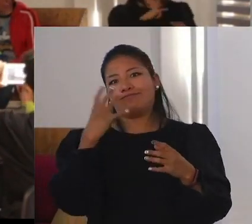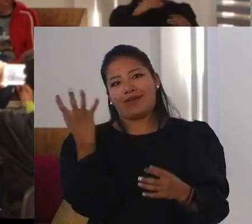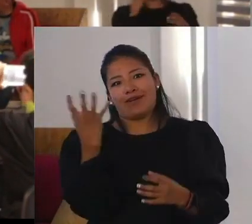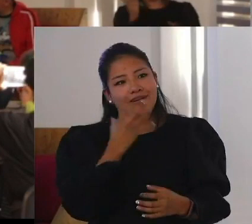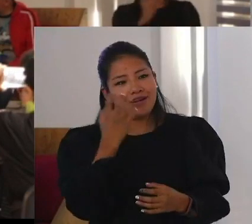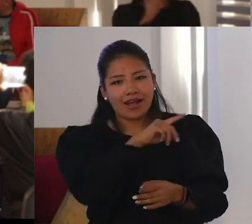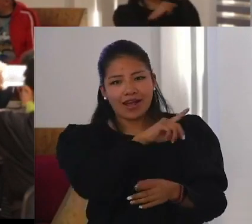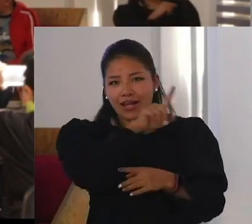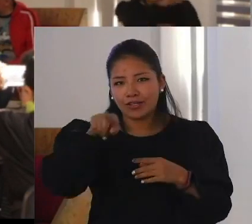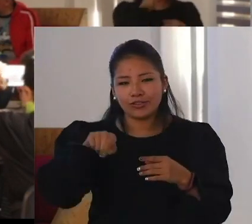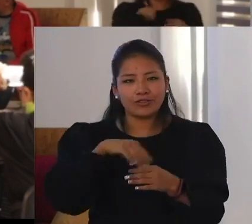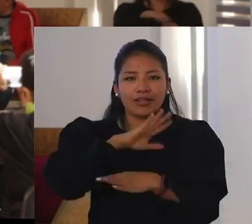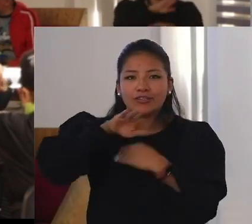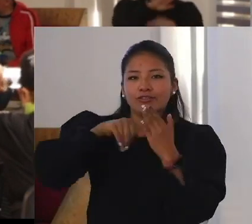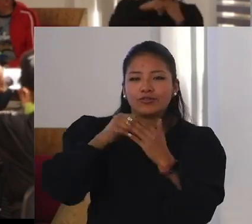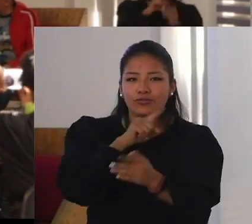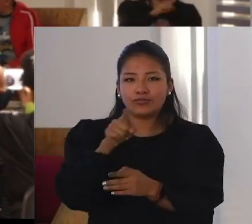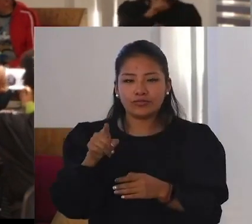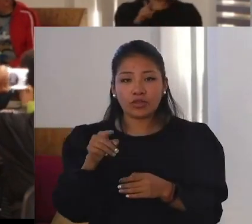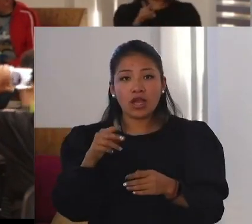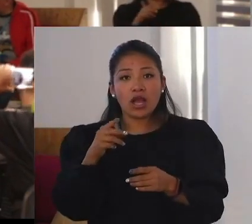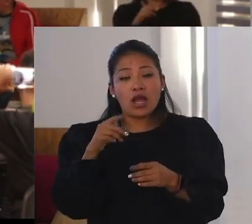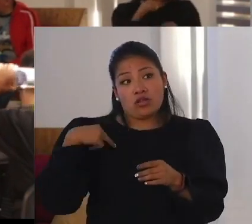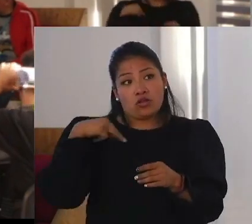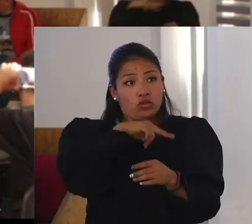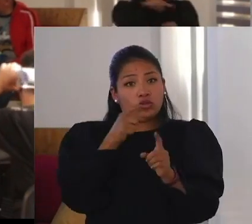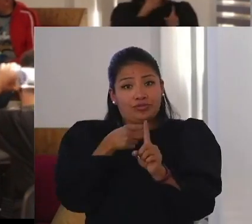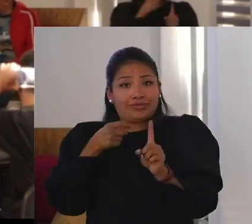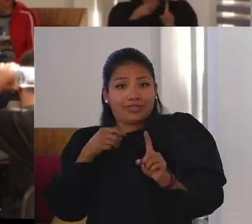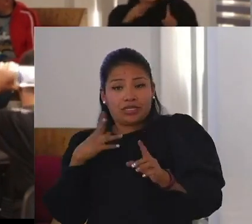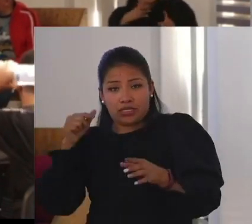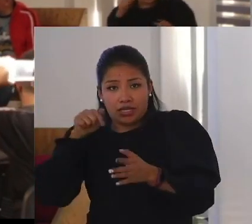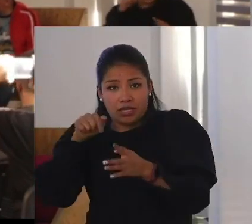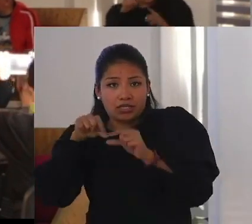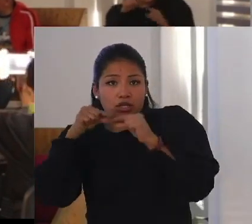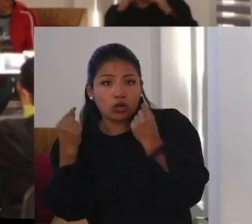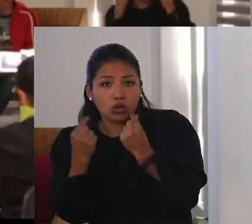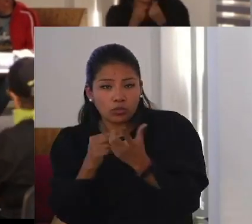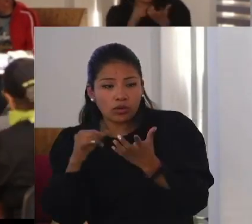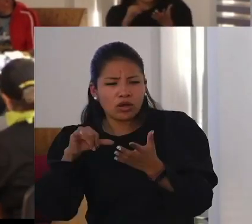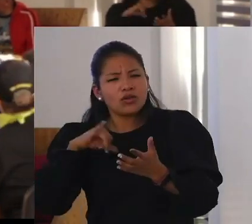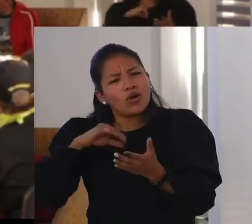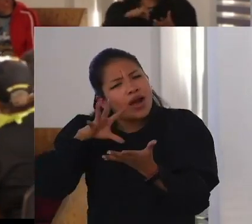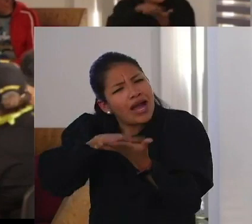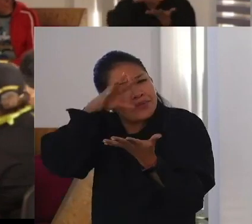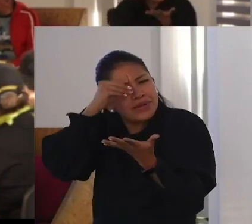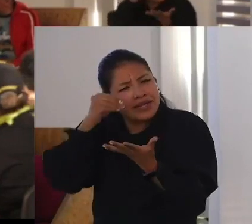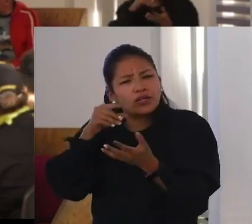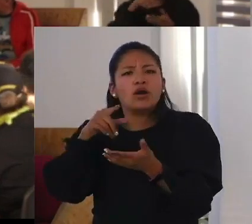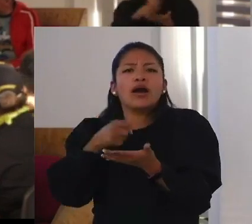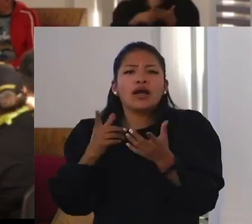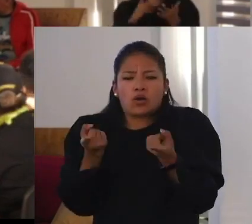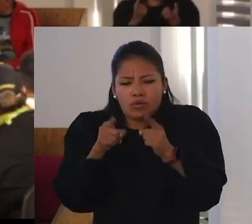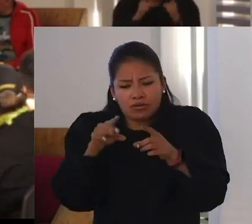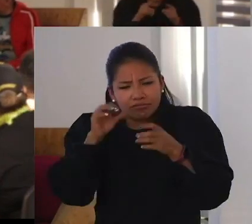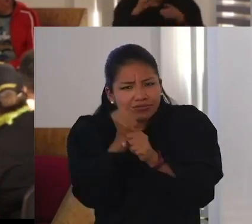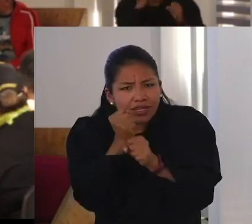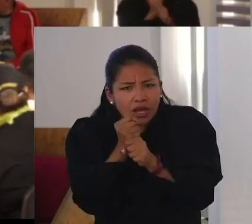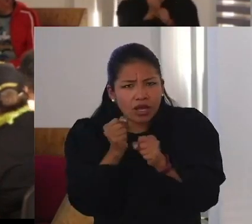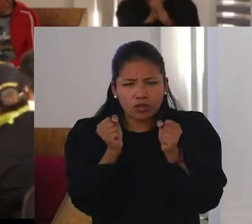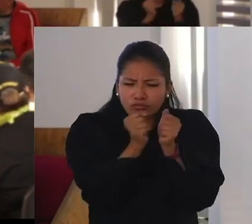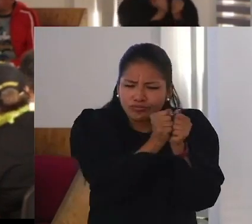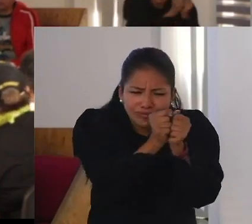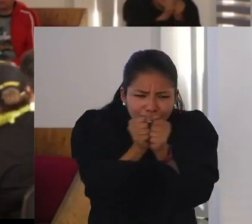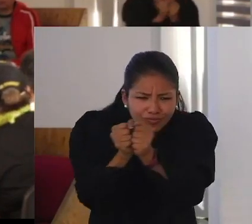este nosotros desde Friends yo personalmente he aprendido a que si trabajamos en conjunto no personas sin